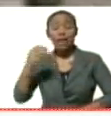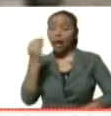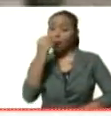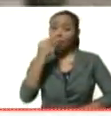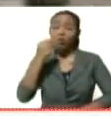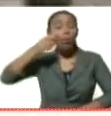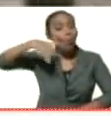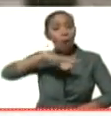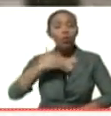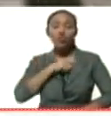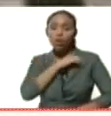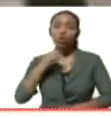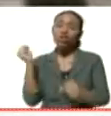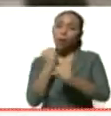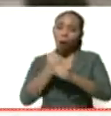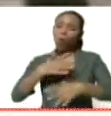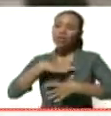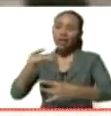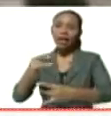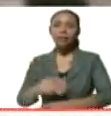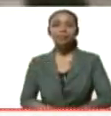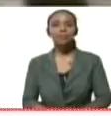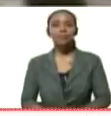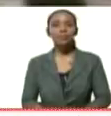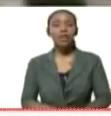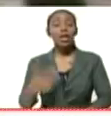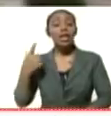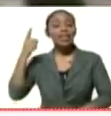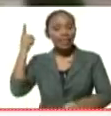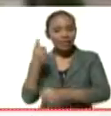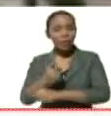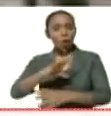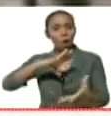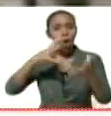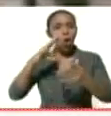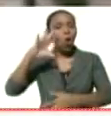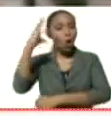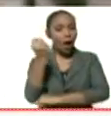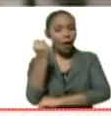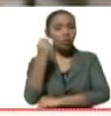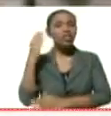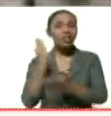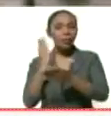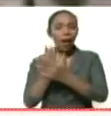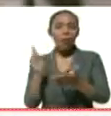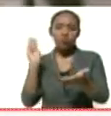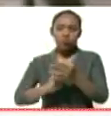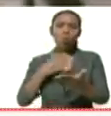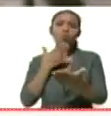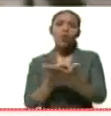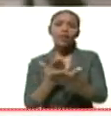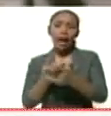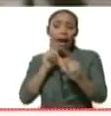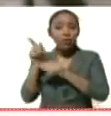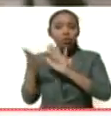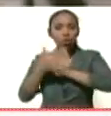trabajo. Ese es nuestro interés. Y debemos lograrlo. Siempre que nos proponemos algo, lo